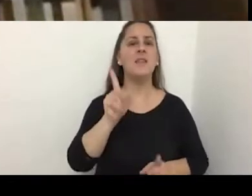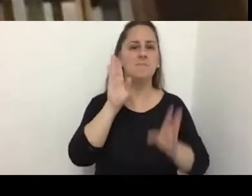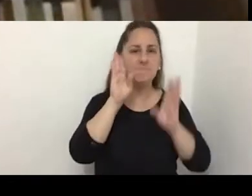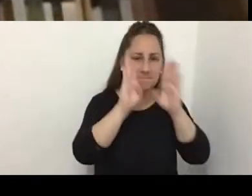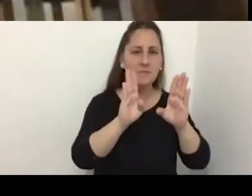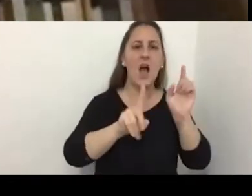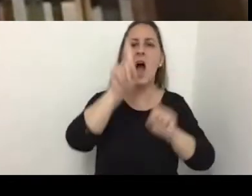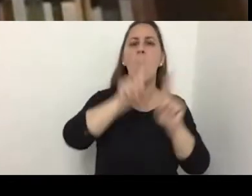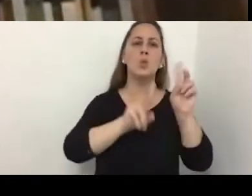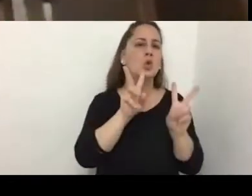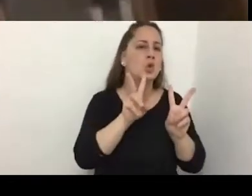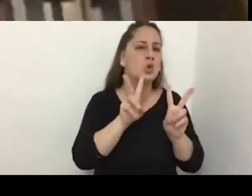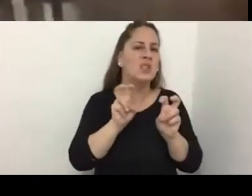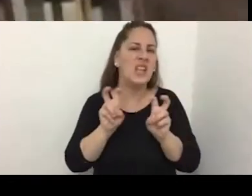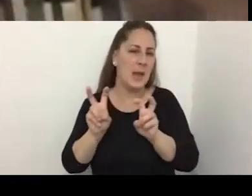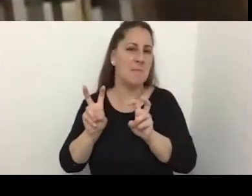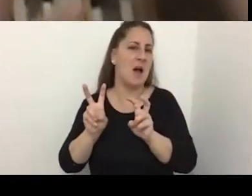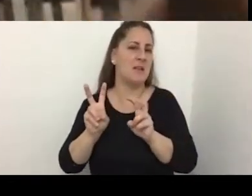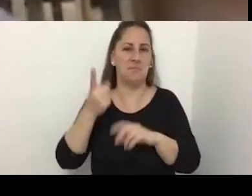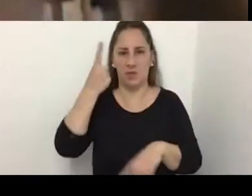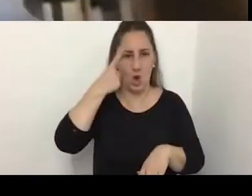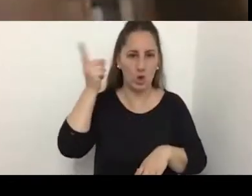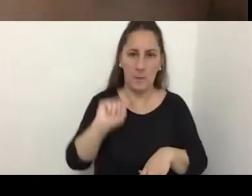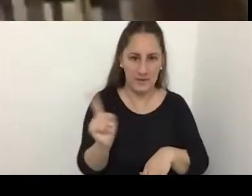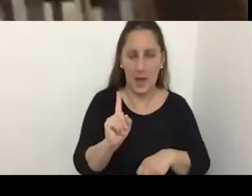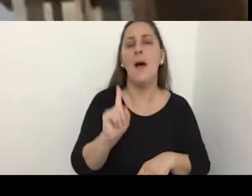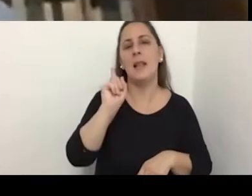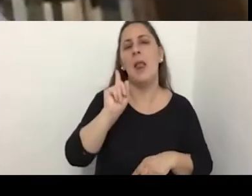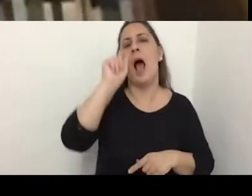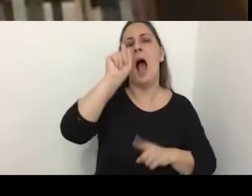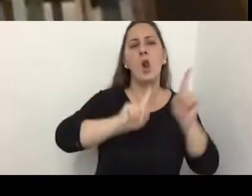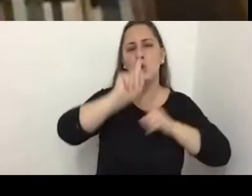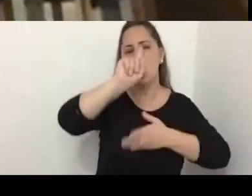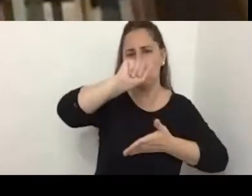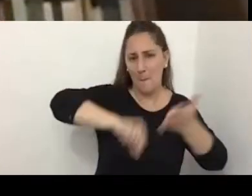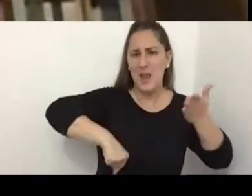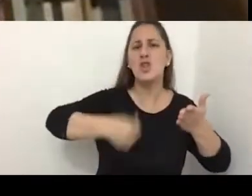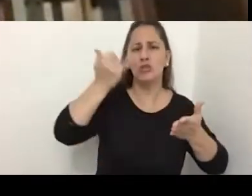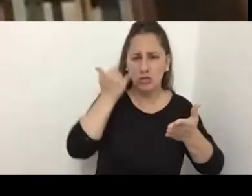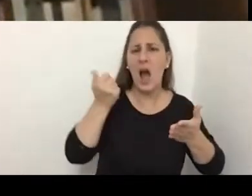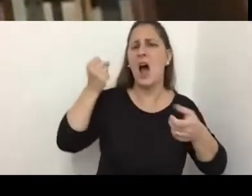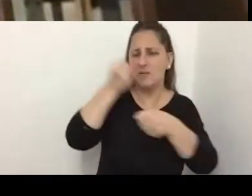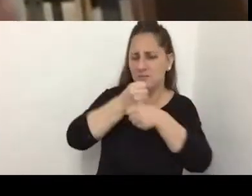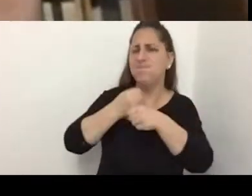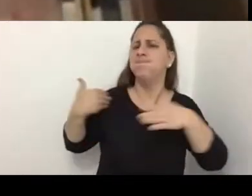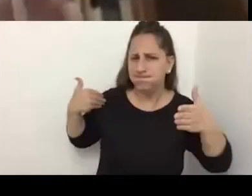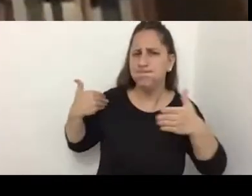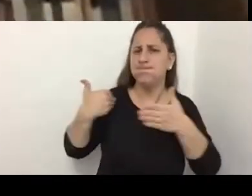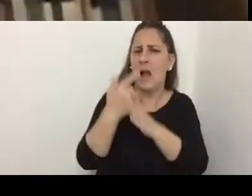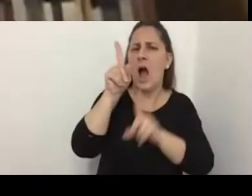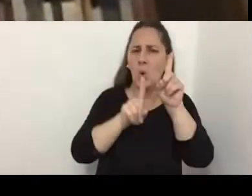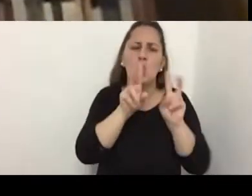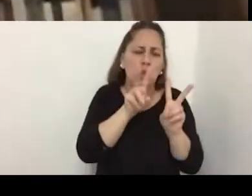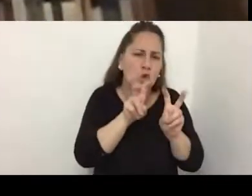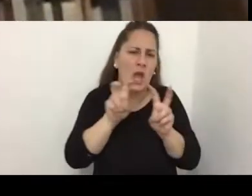veces no eran tan consideradas, más allá que algunos convenios ya habían trabajado o venían trabajando ciertas cuestiones, ¿no? Hay